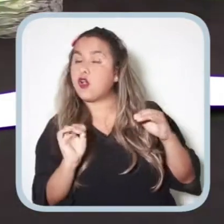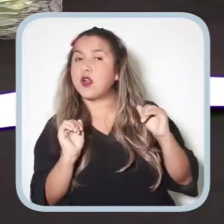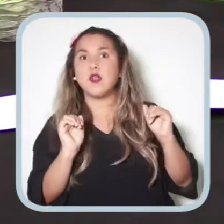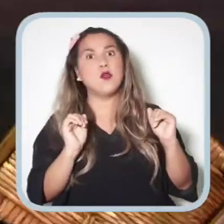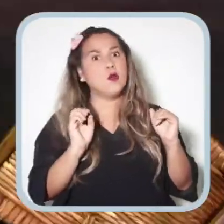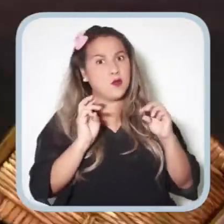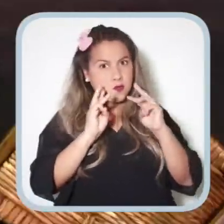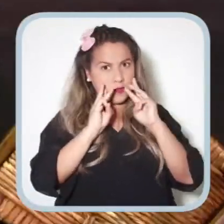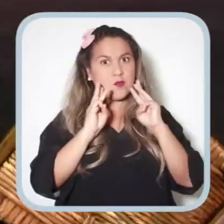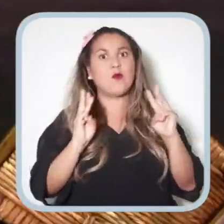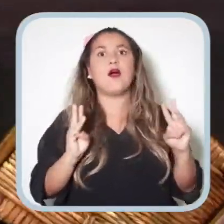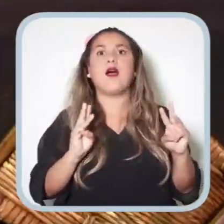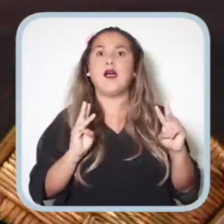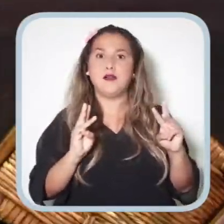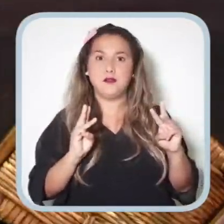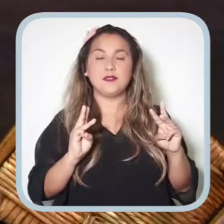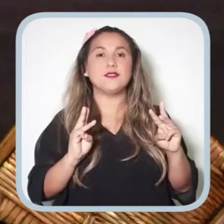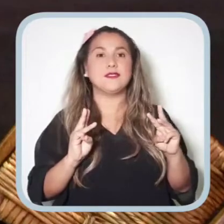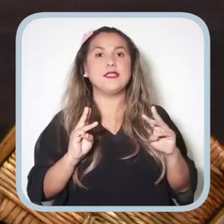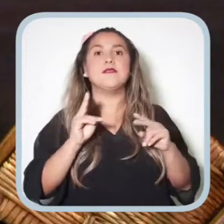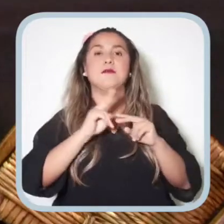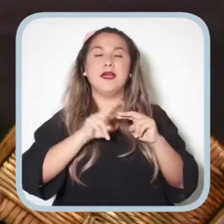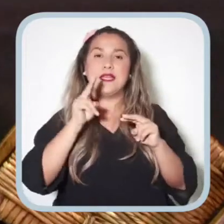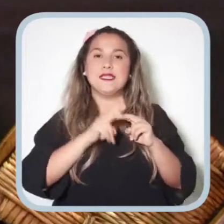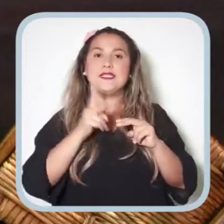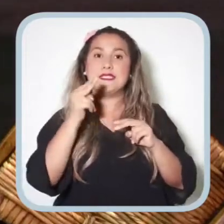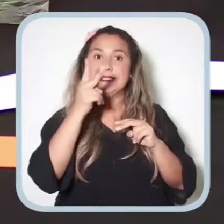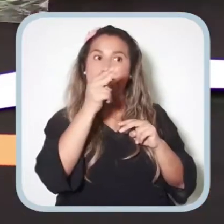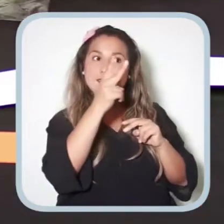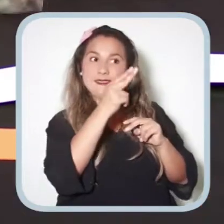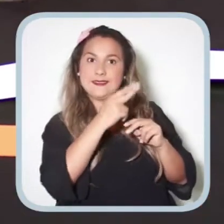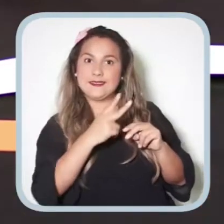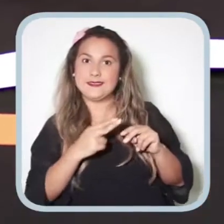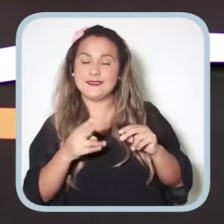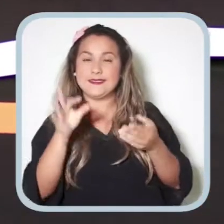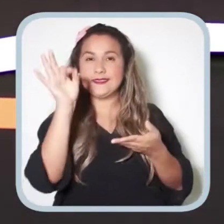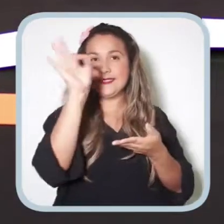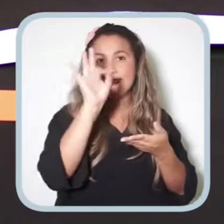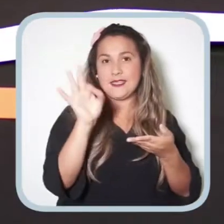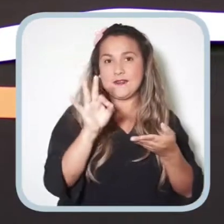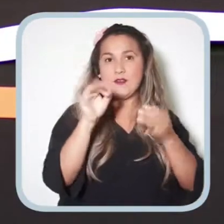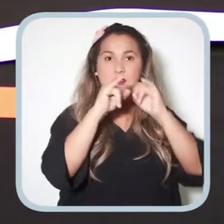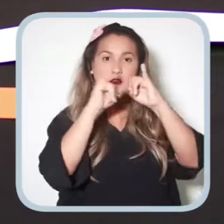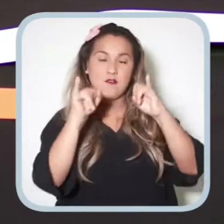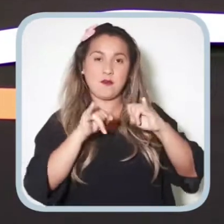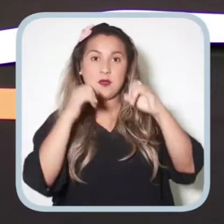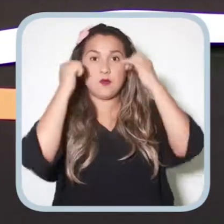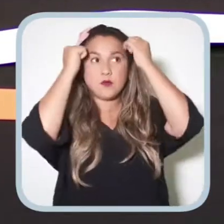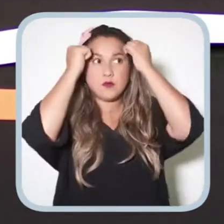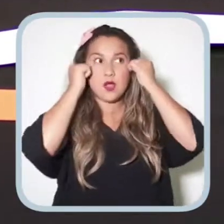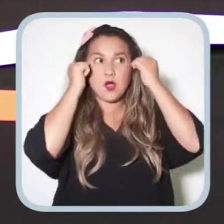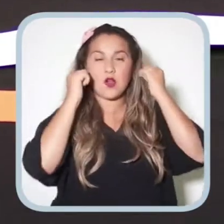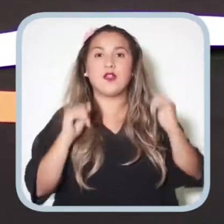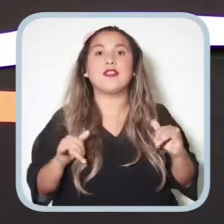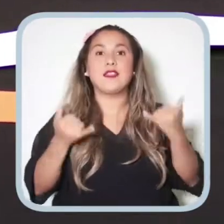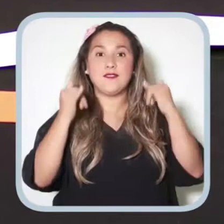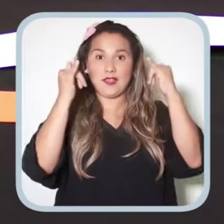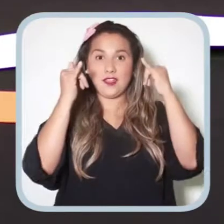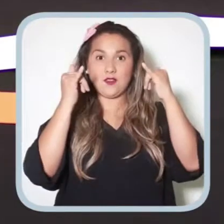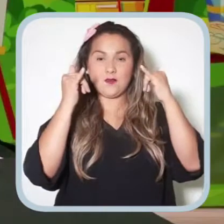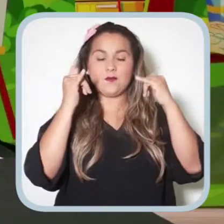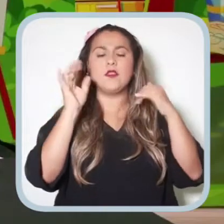también para hacerle figuras y formas muy entretenidas y divertidas a nuestro gorro divertido. Van a